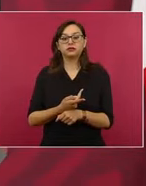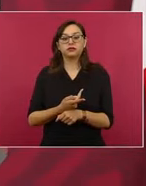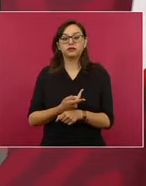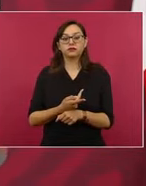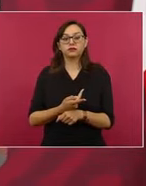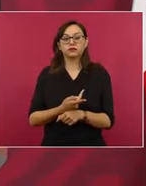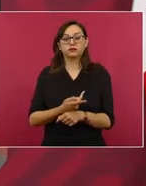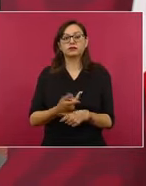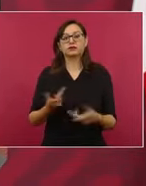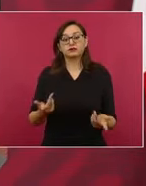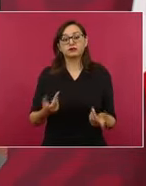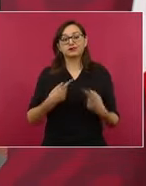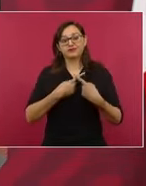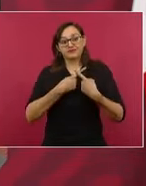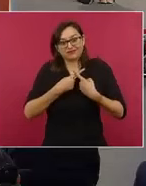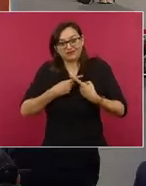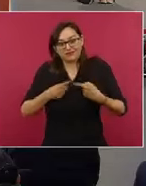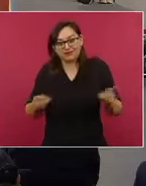Franklin Delano Roosevelt.